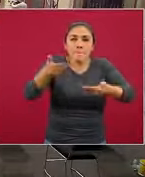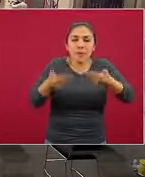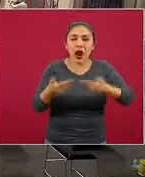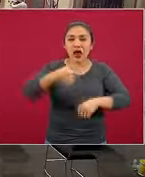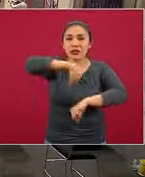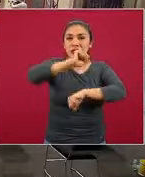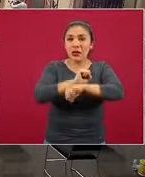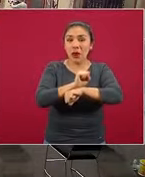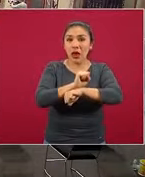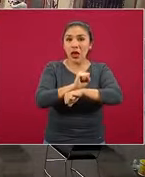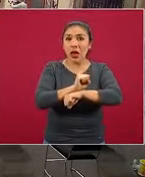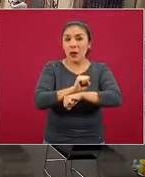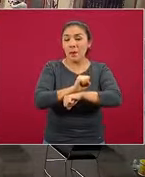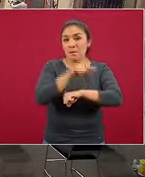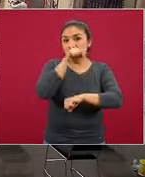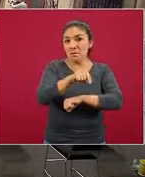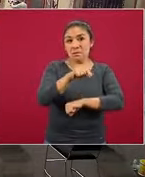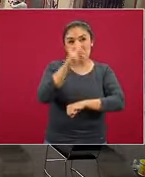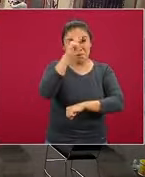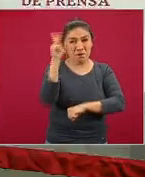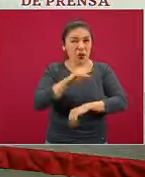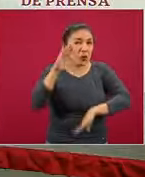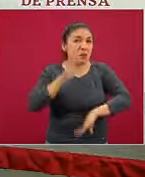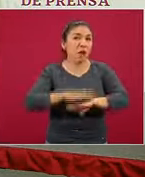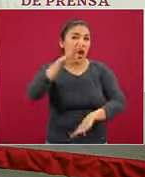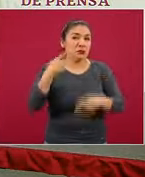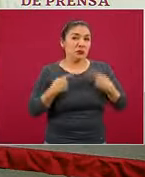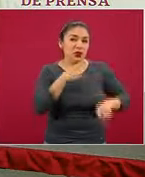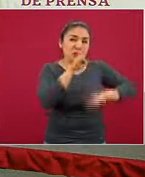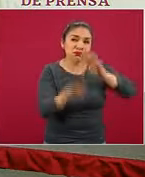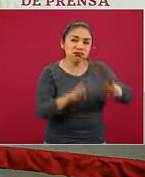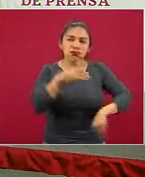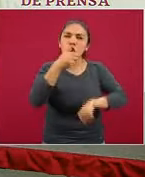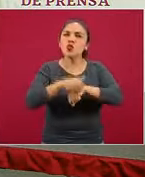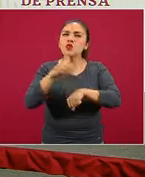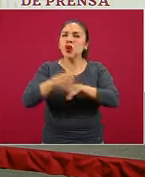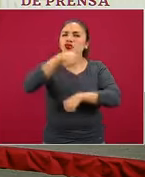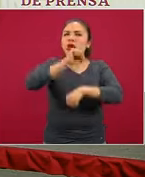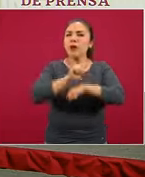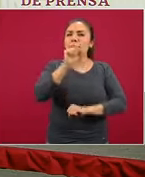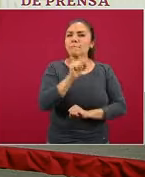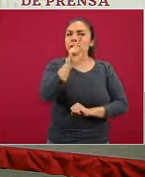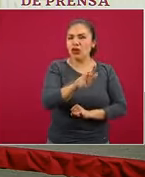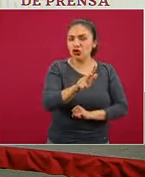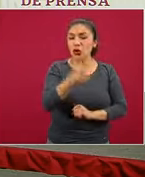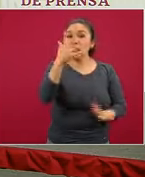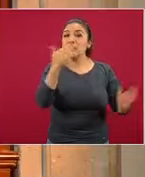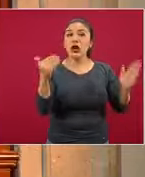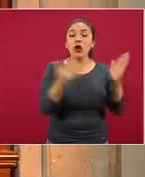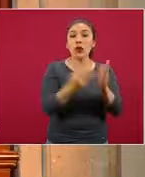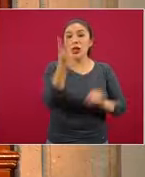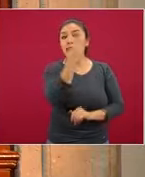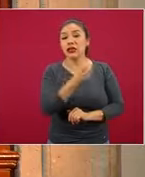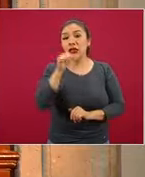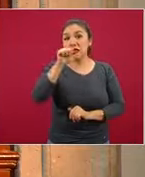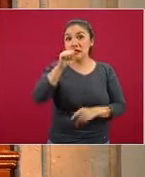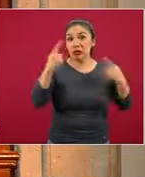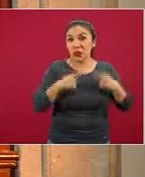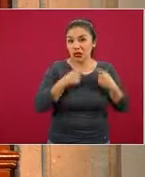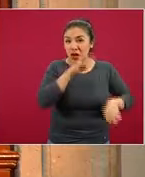semana epidemiológica en la que tuvimos la mayor cantidad de defunciones, que fue la número 28 con